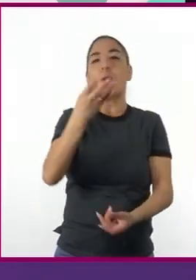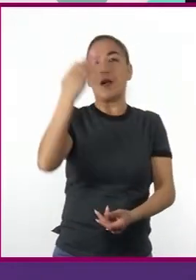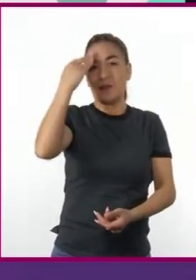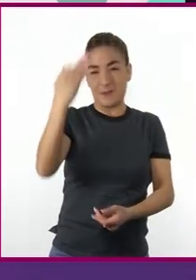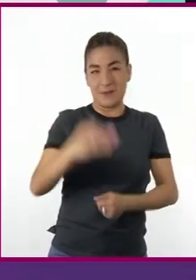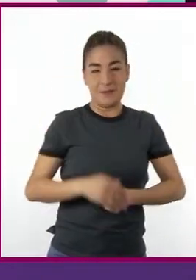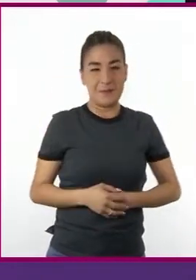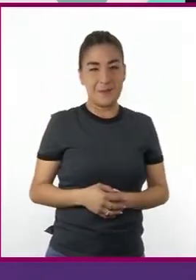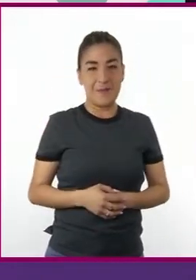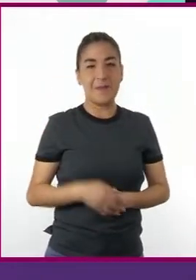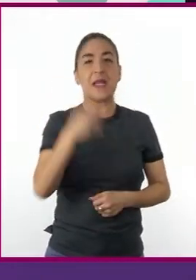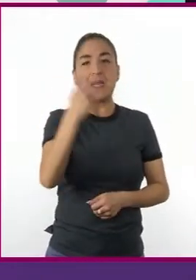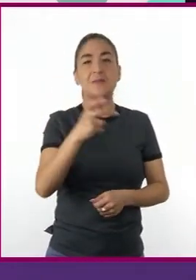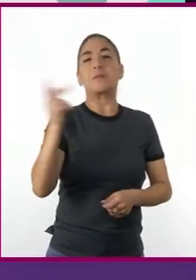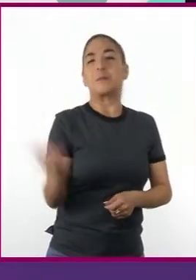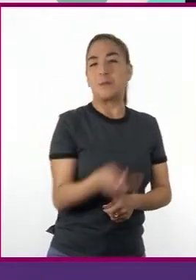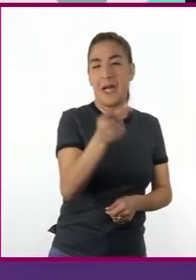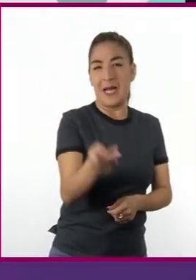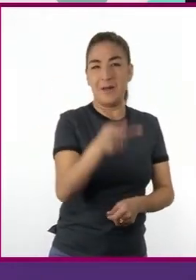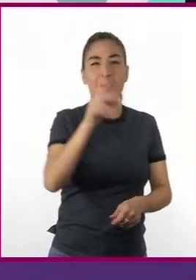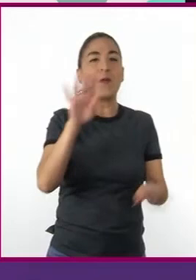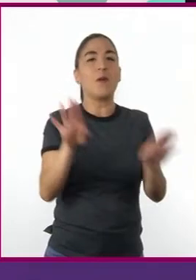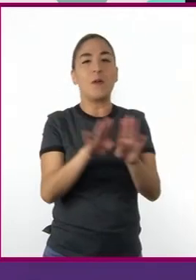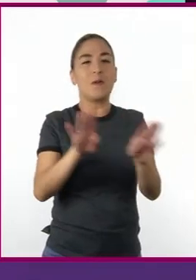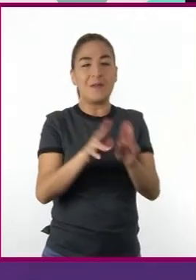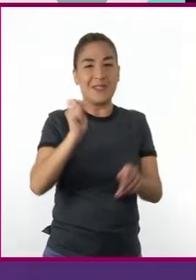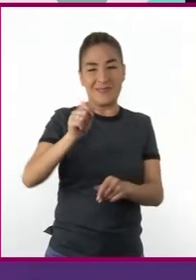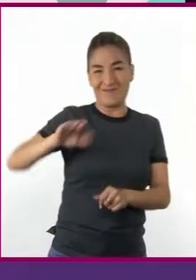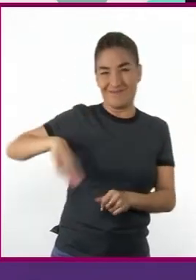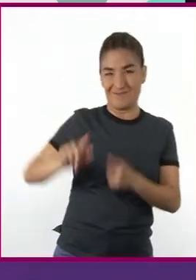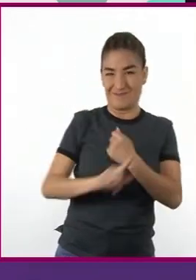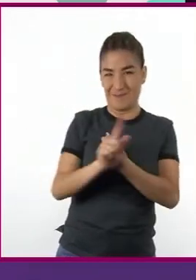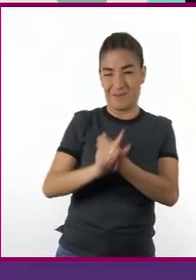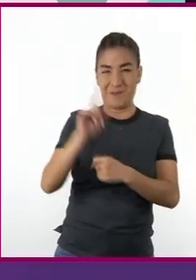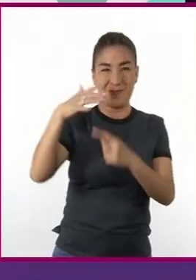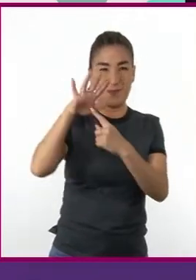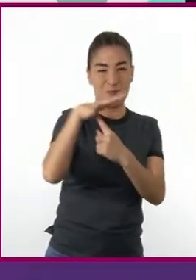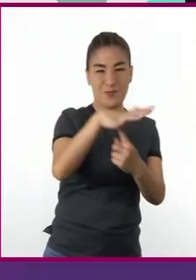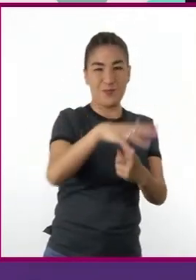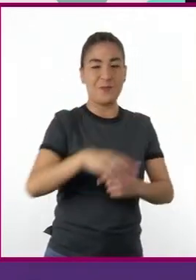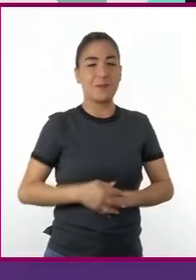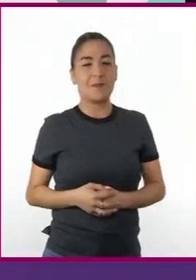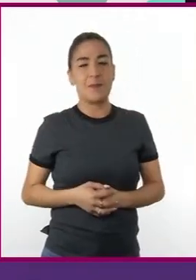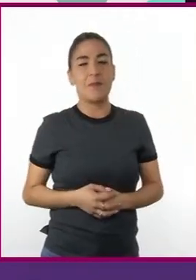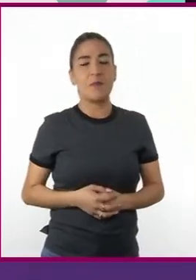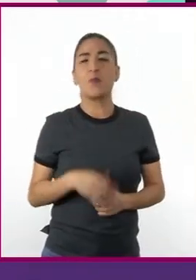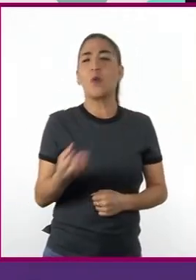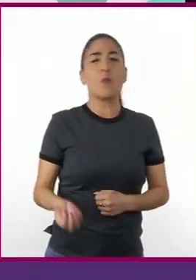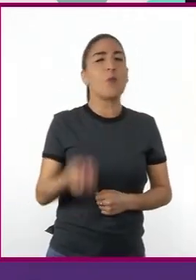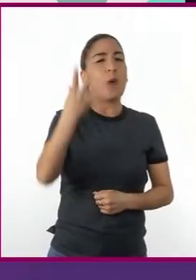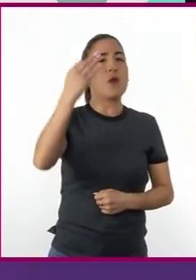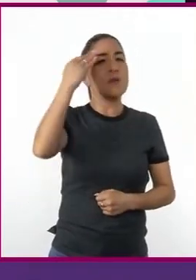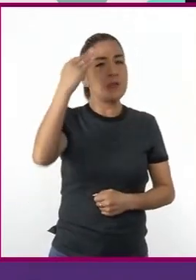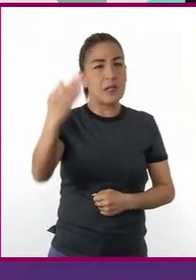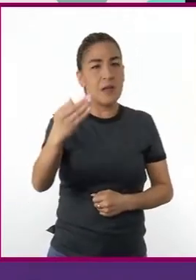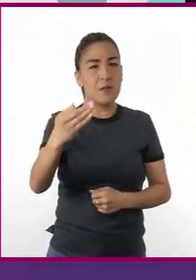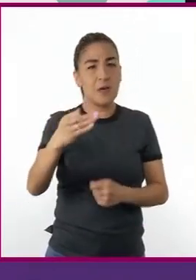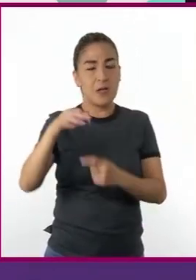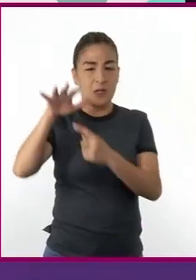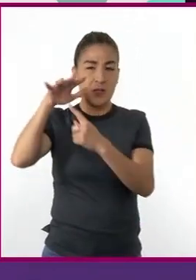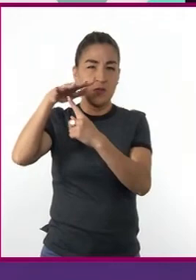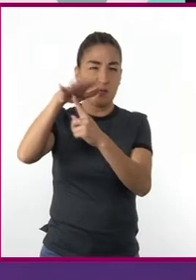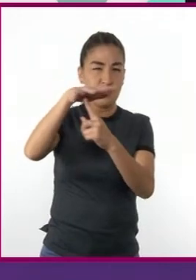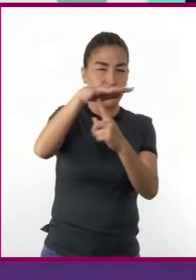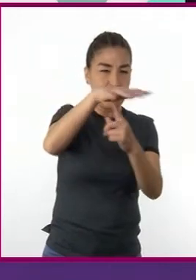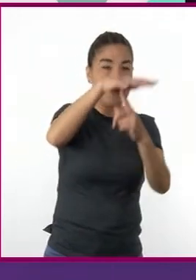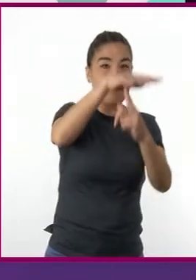a plantearnos preguntas derivadas de la situación anterior. ¿Cuánto tiempo tardó en llegar la carga al